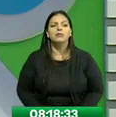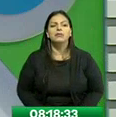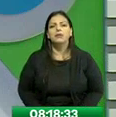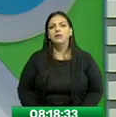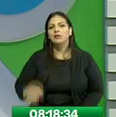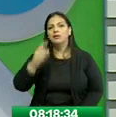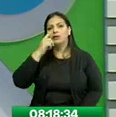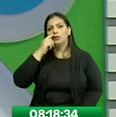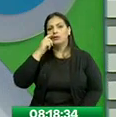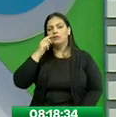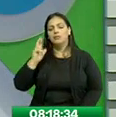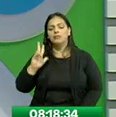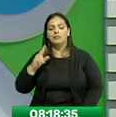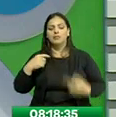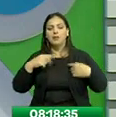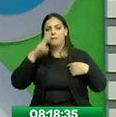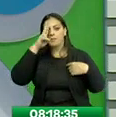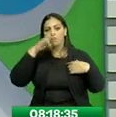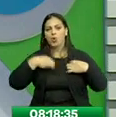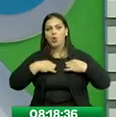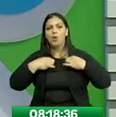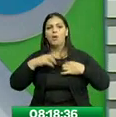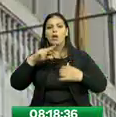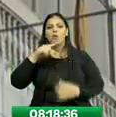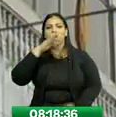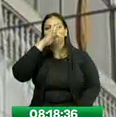Ecuador. Otro caso más.